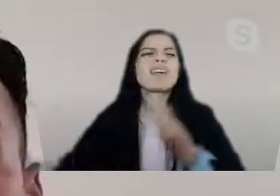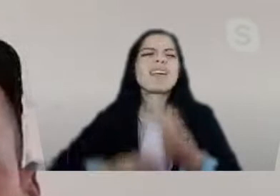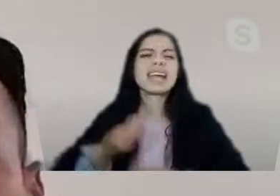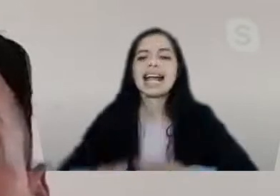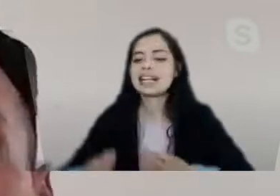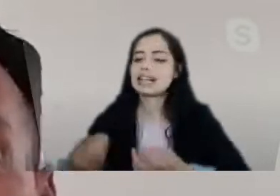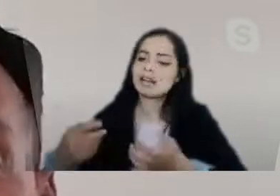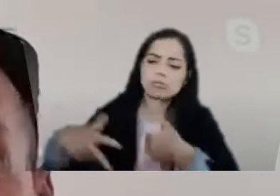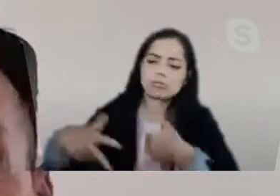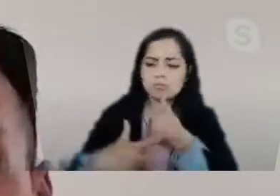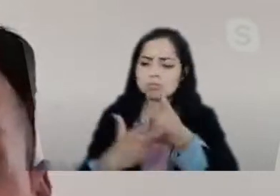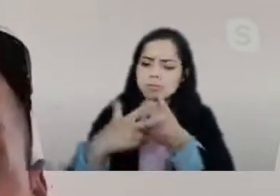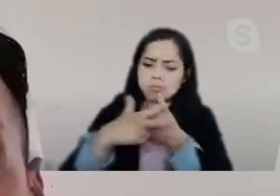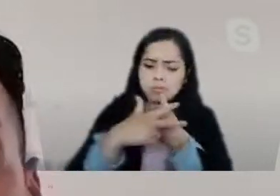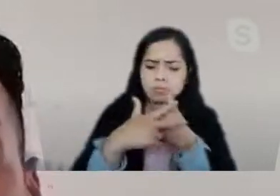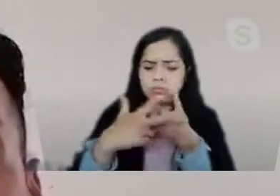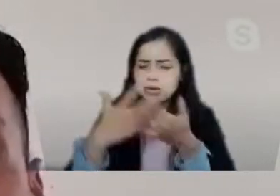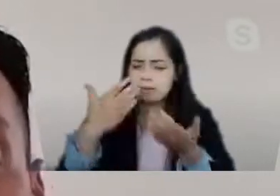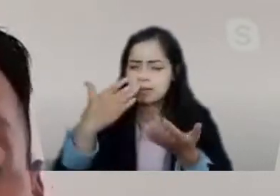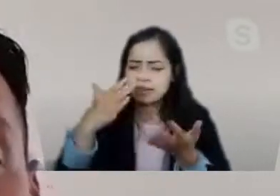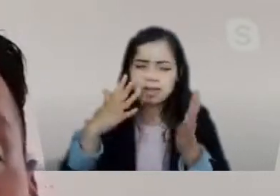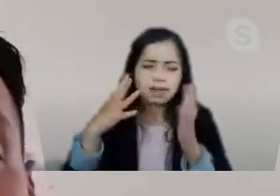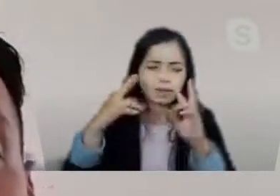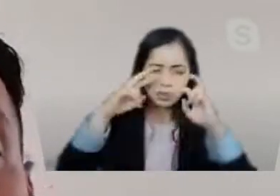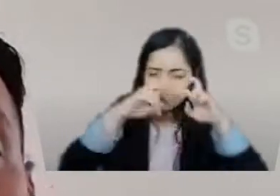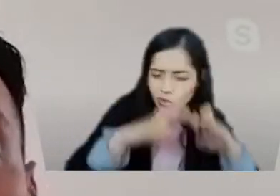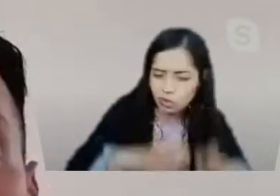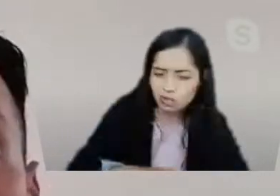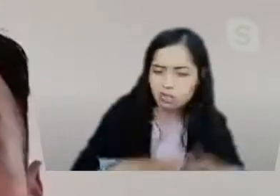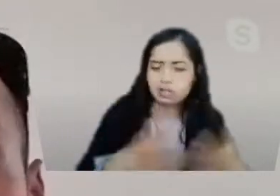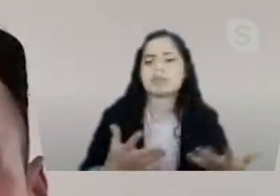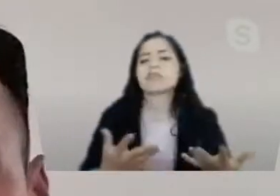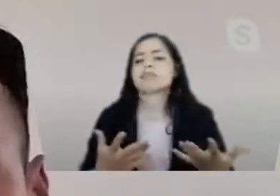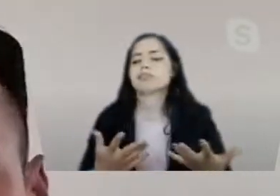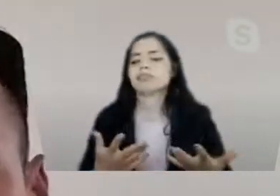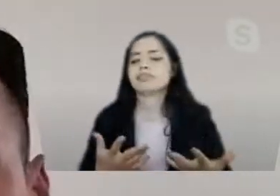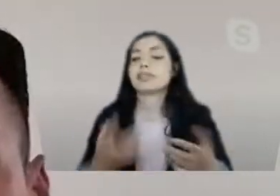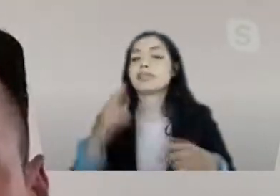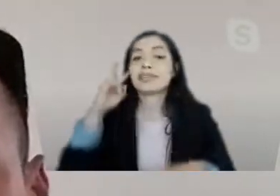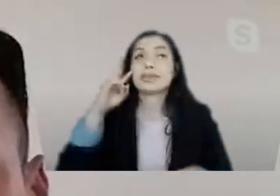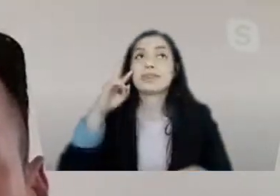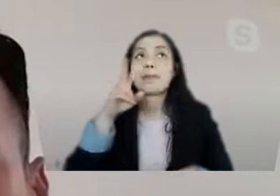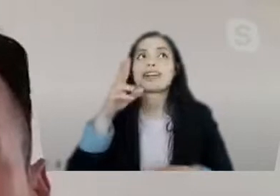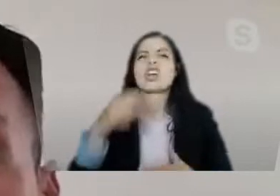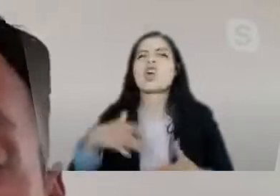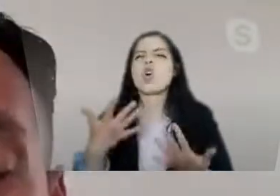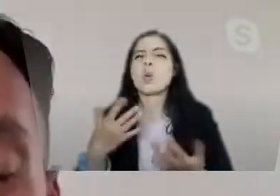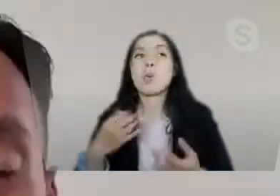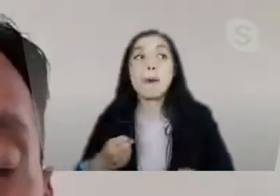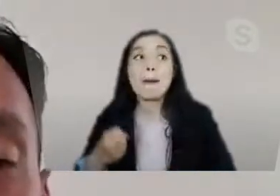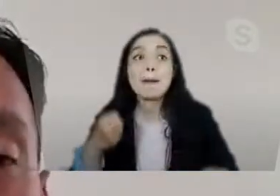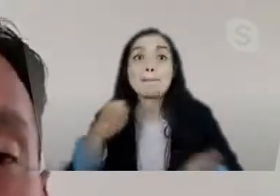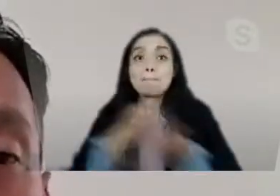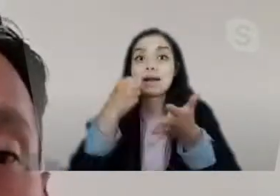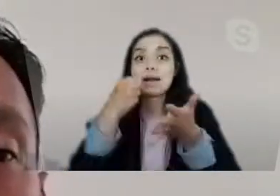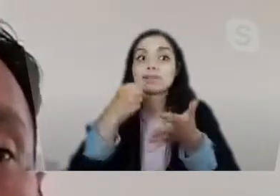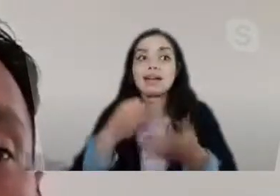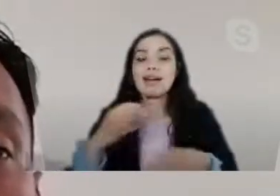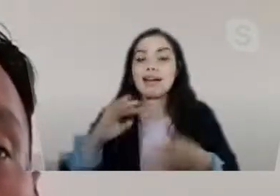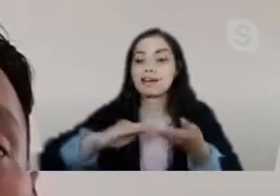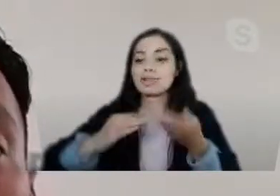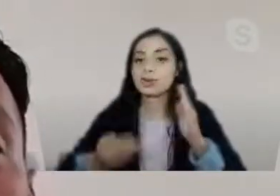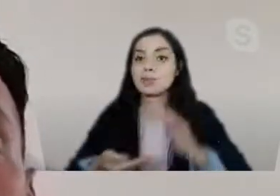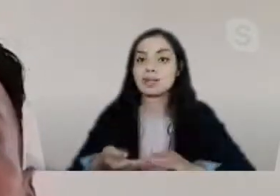estas expediciones impactan en el ambiente, impactan positivamente en las comunidades. Entonces, como guía, pues, tuve